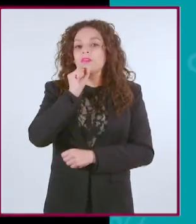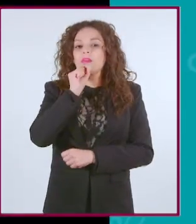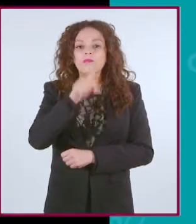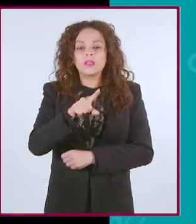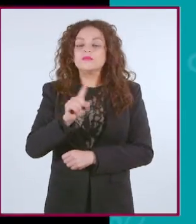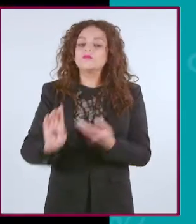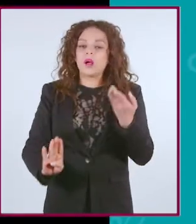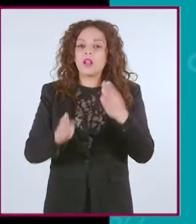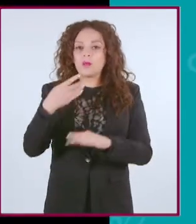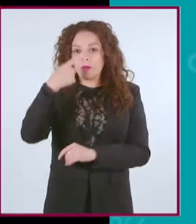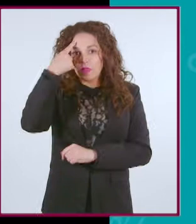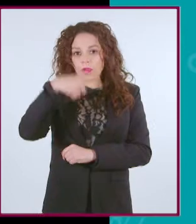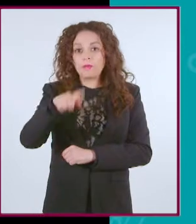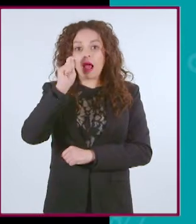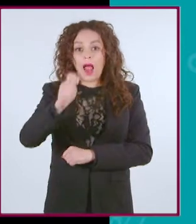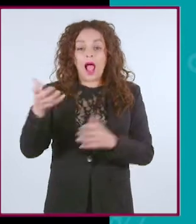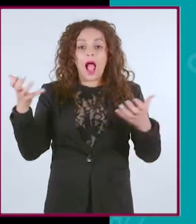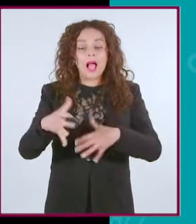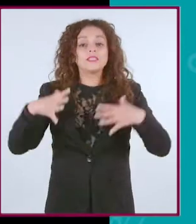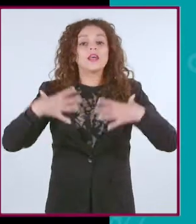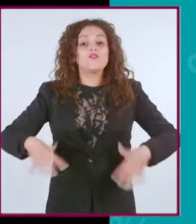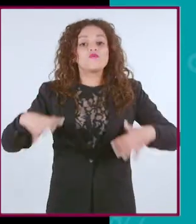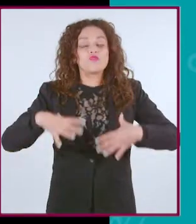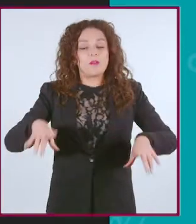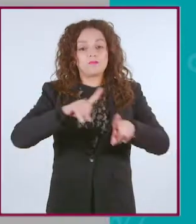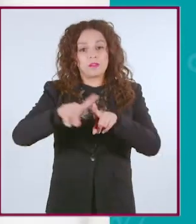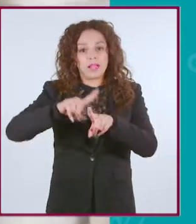el mundo del diseño.